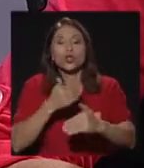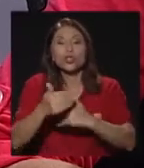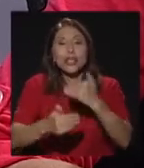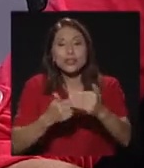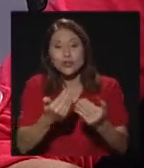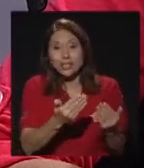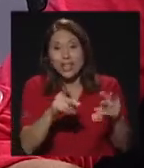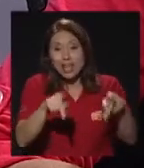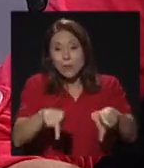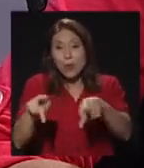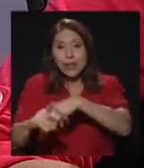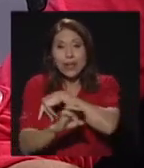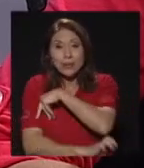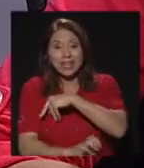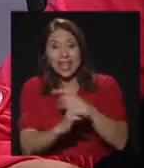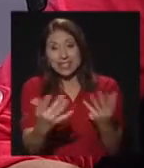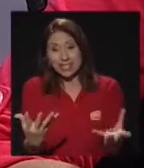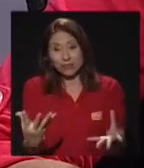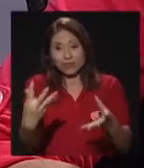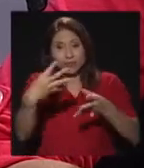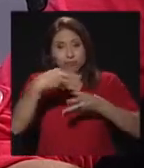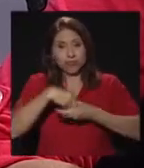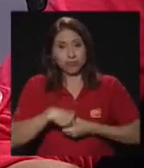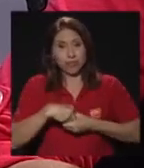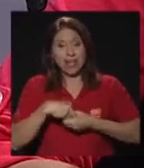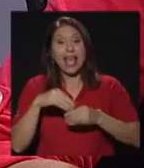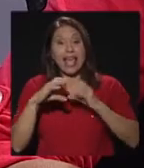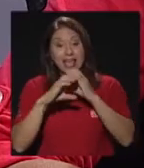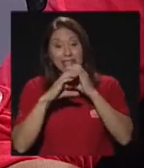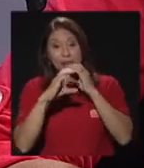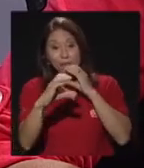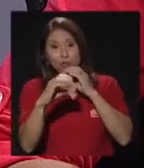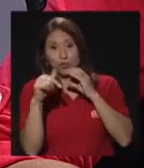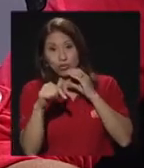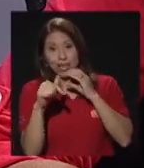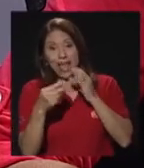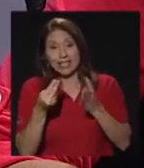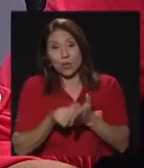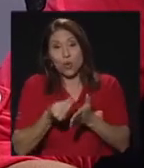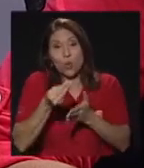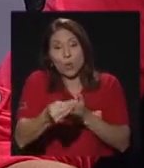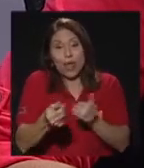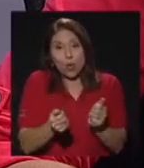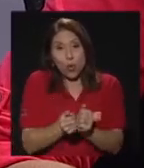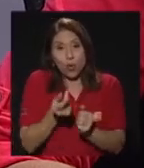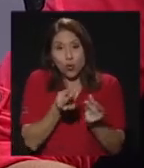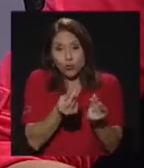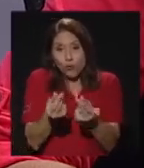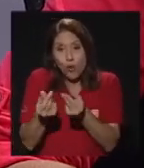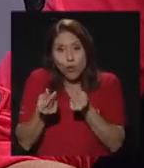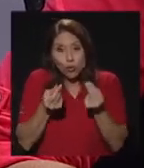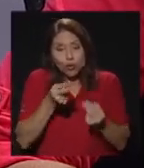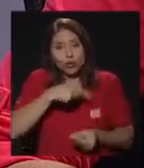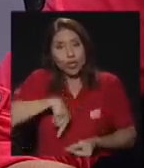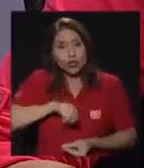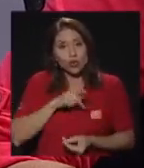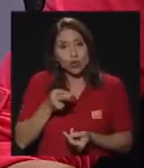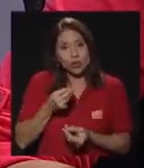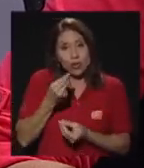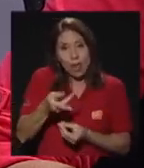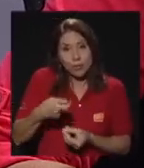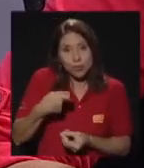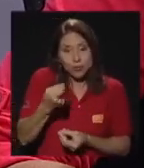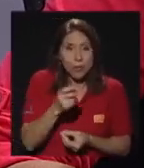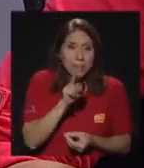de la población migrante. Entonces, por ejemplo, el bus ha sido comprado con los fondos que nosotros pagamos, los $25, los